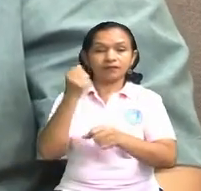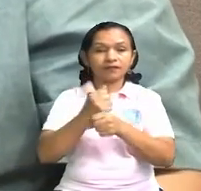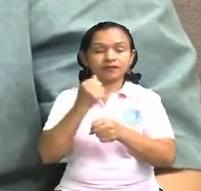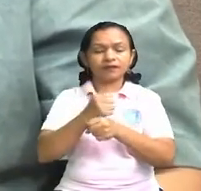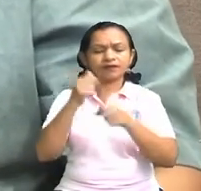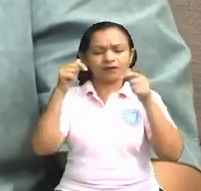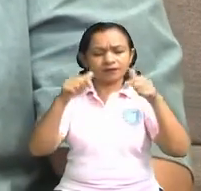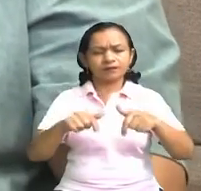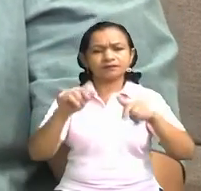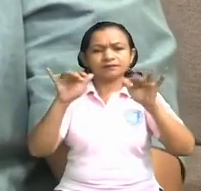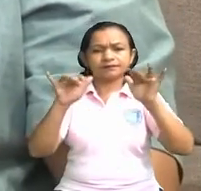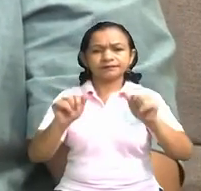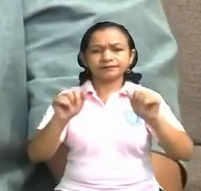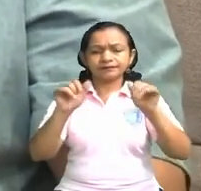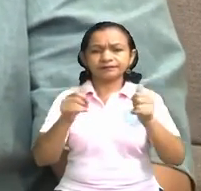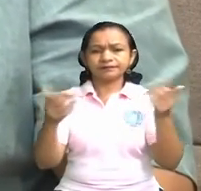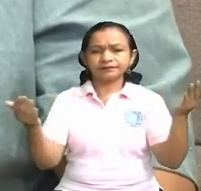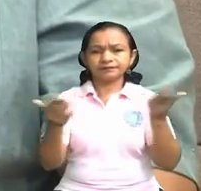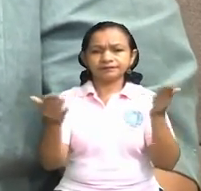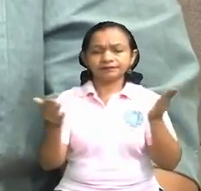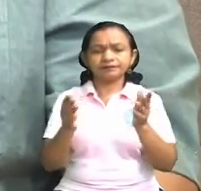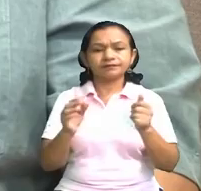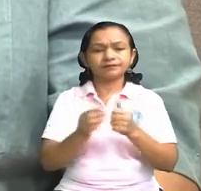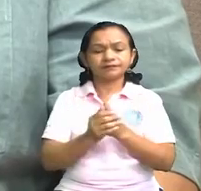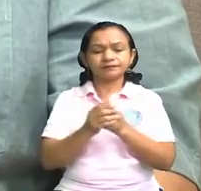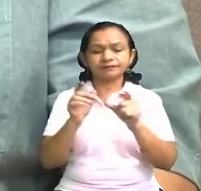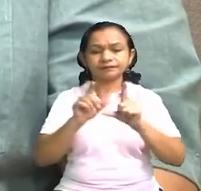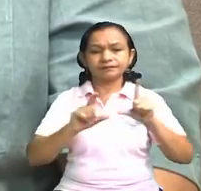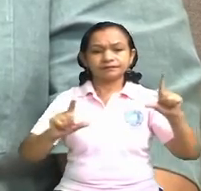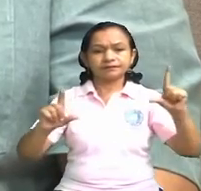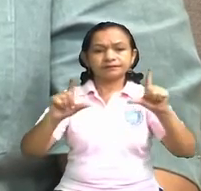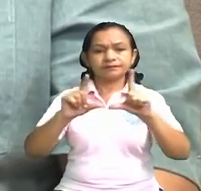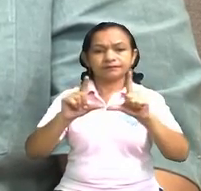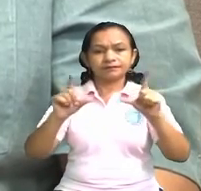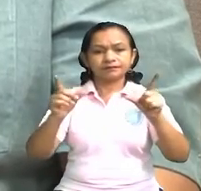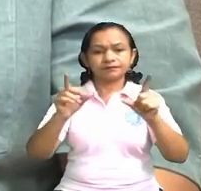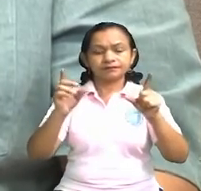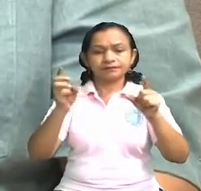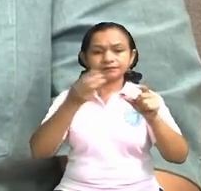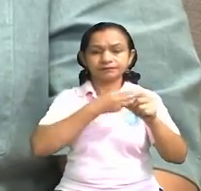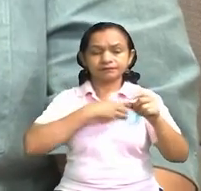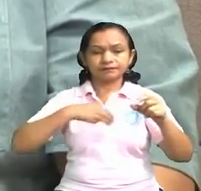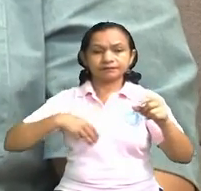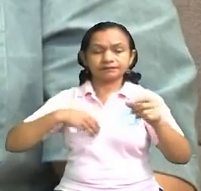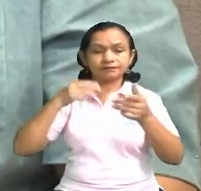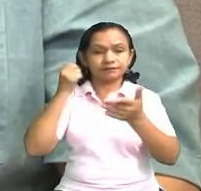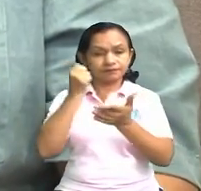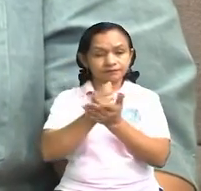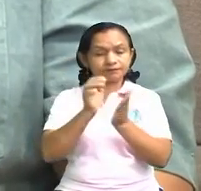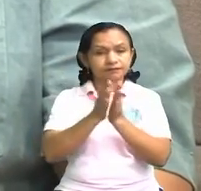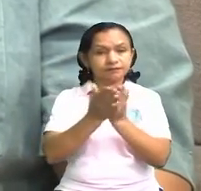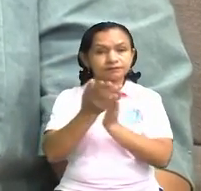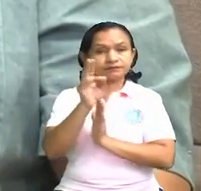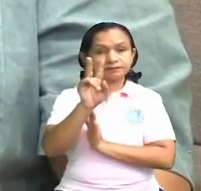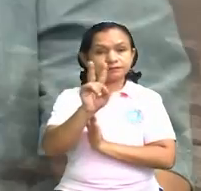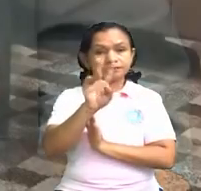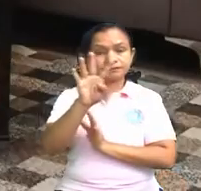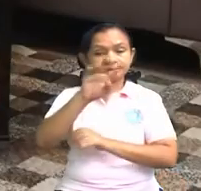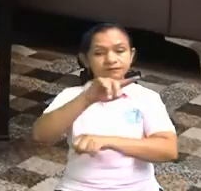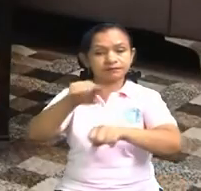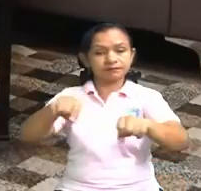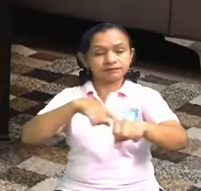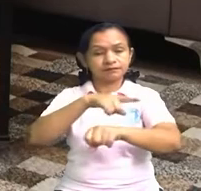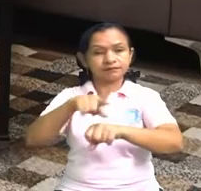Ahora ya estamos ahí, pues. Nuestros puestos fronterizos migratorios en el norte funcionan las 24